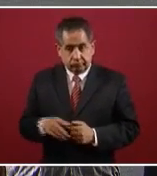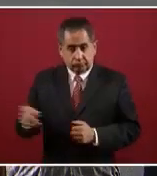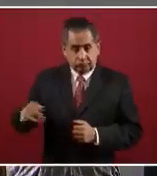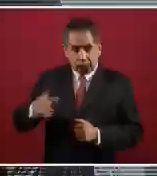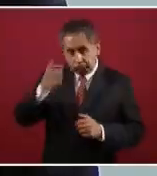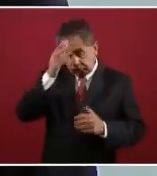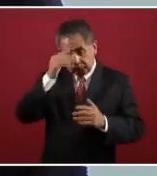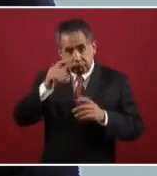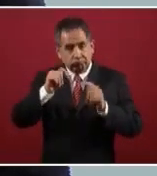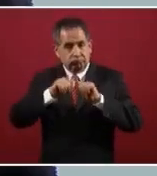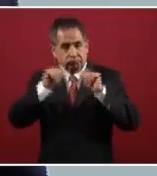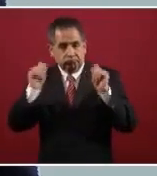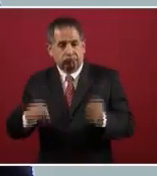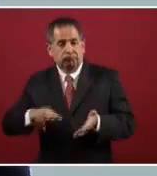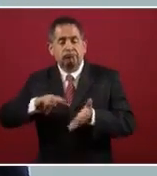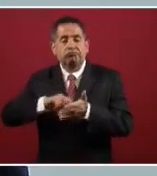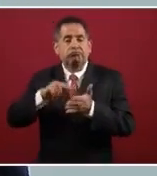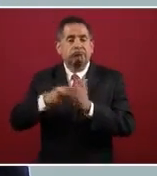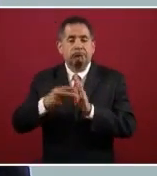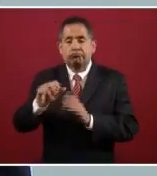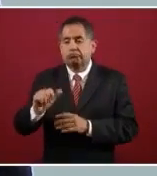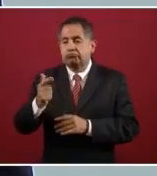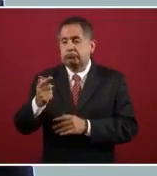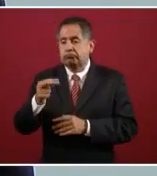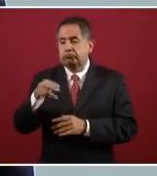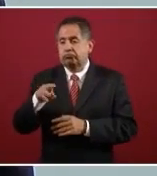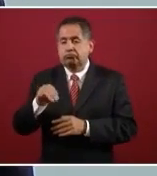ingeniero agrónomo.